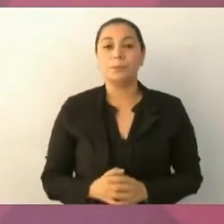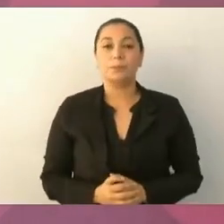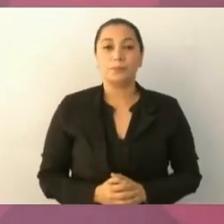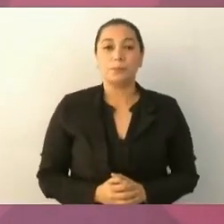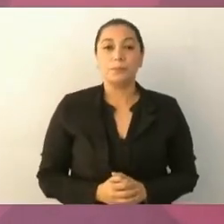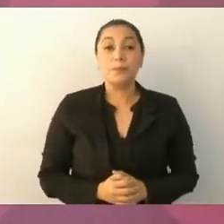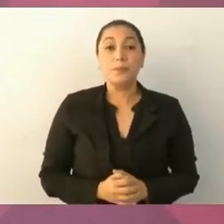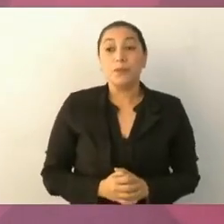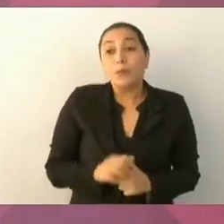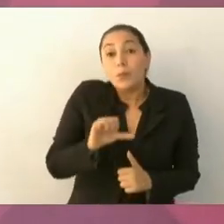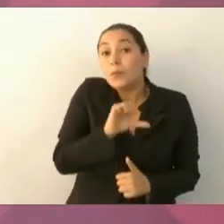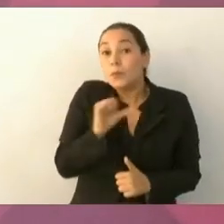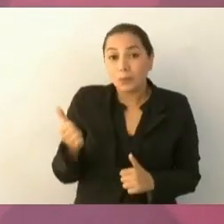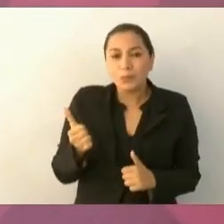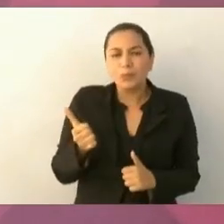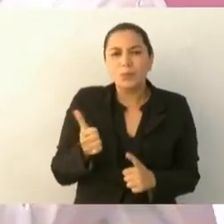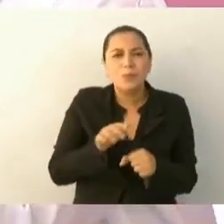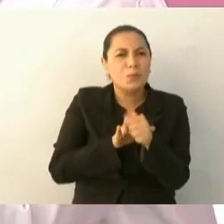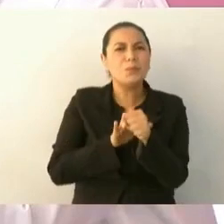sino también